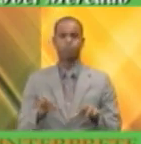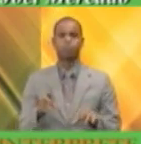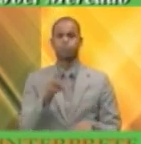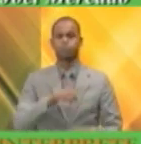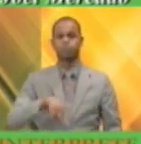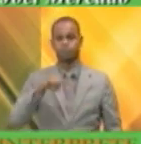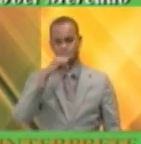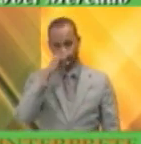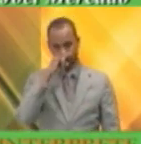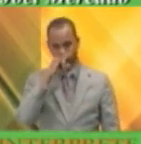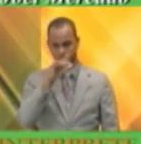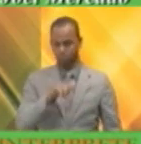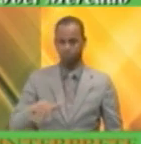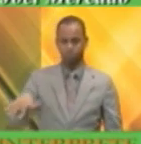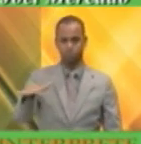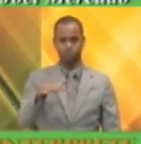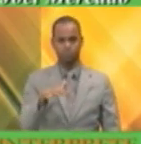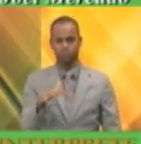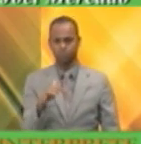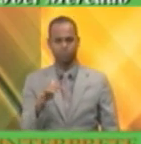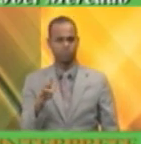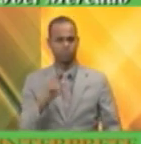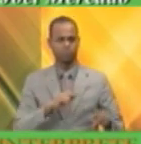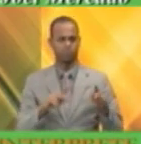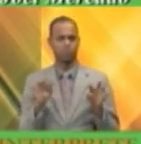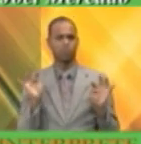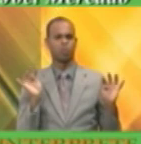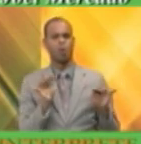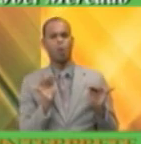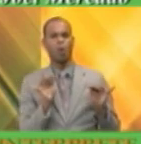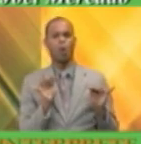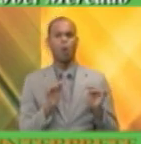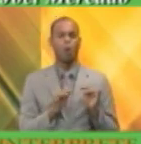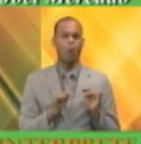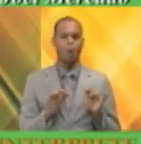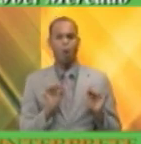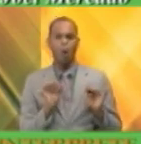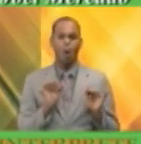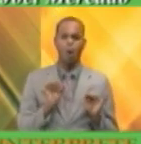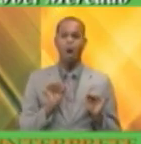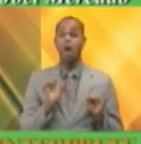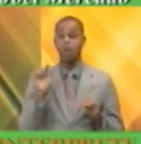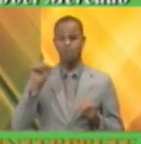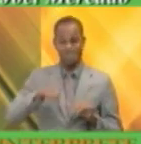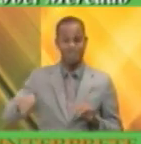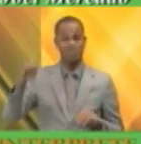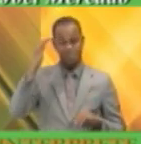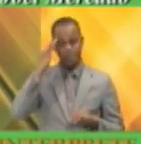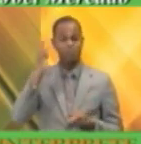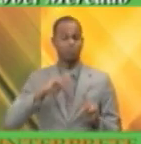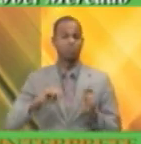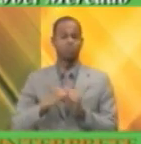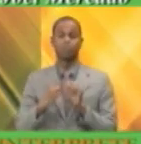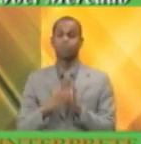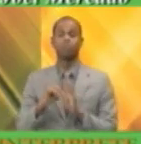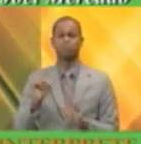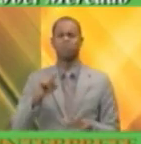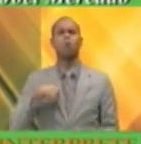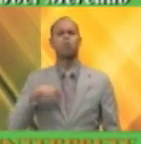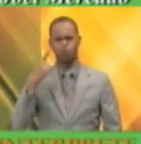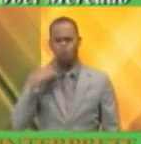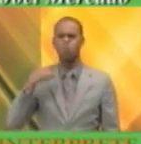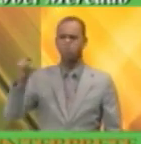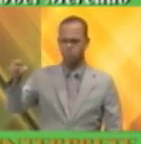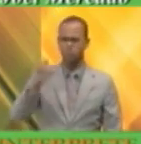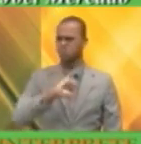niños son de barrio, son de pueblo, y ellos son los que ven dónde están las personas con discapacidad y le dicen, yo vi personas